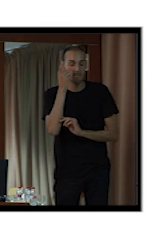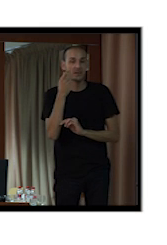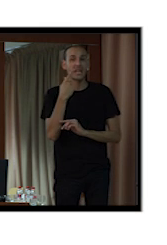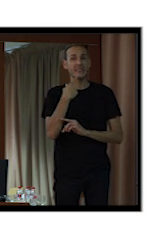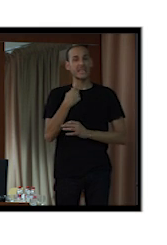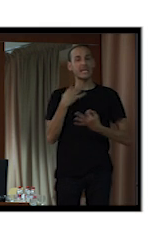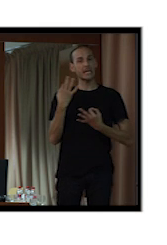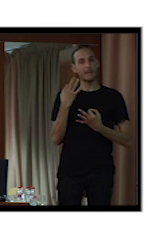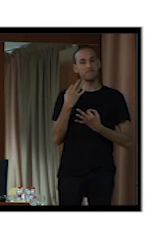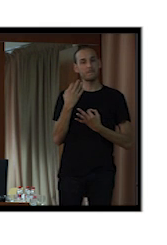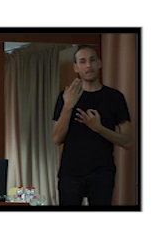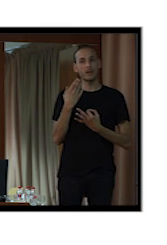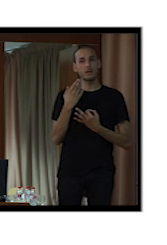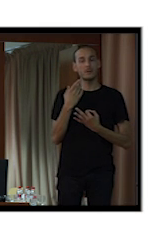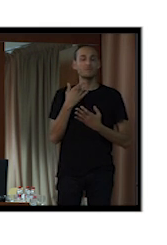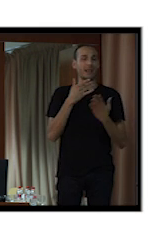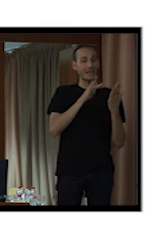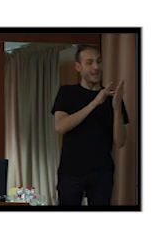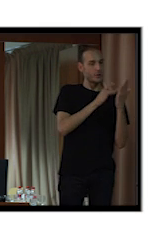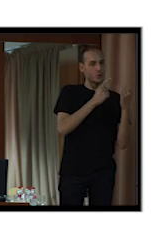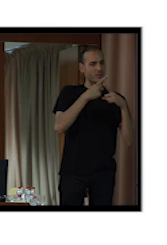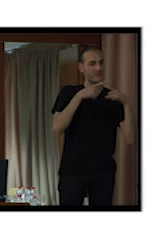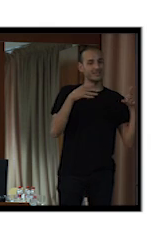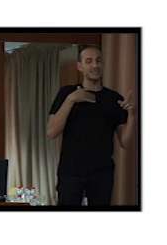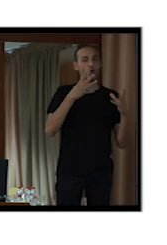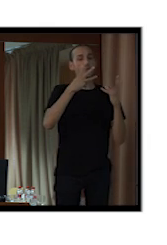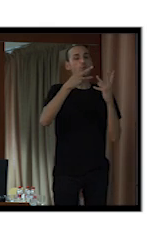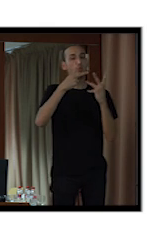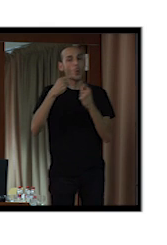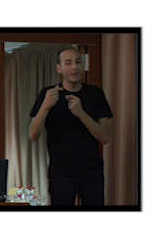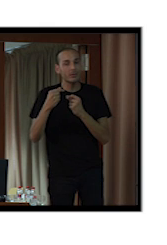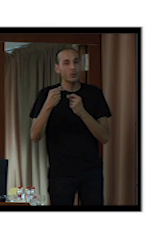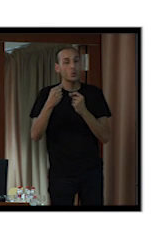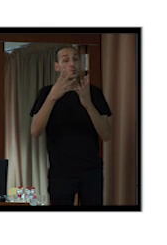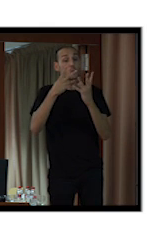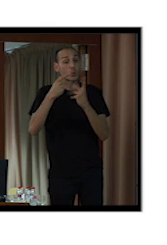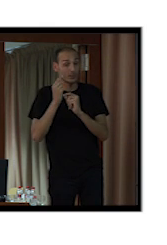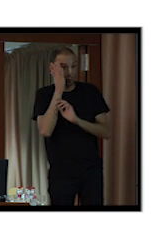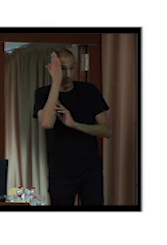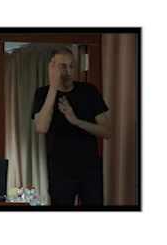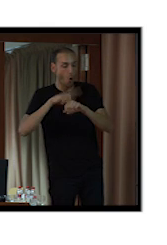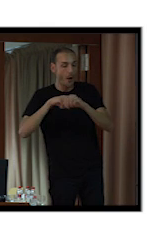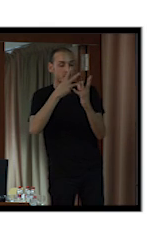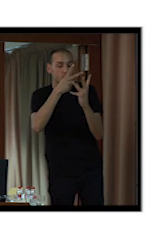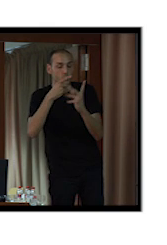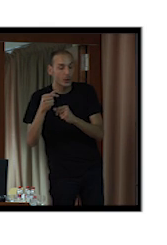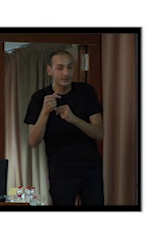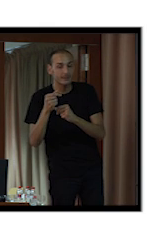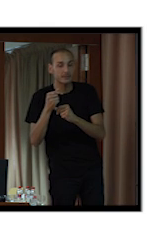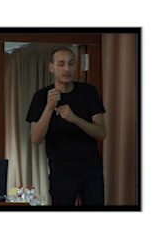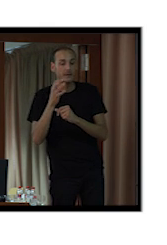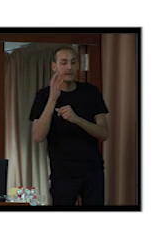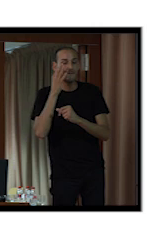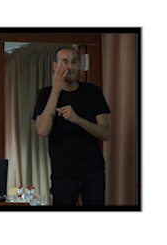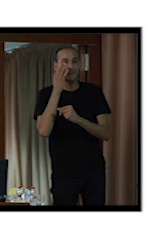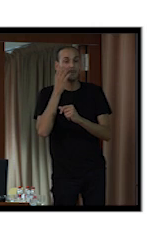no subjetivamente como el diario de sueño, sino exactamente cuánto duerme el paciente. Pero no nos dice cómo duerme el paciente. Para eso tenemos que utilizar